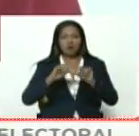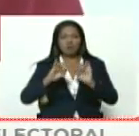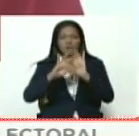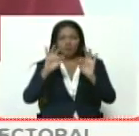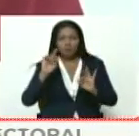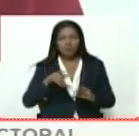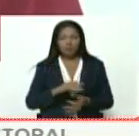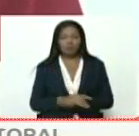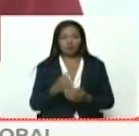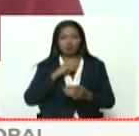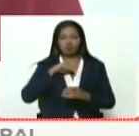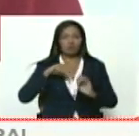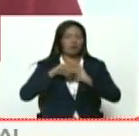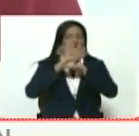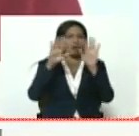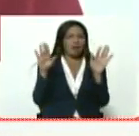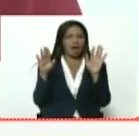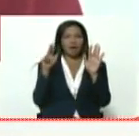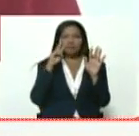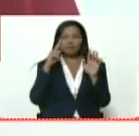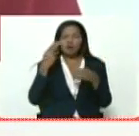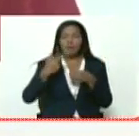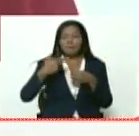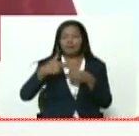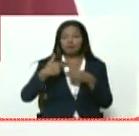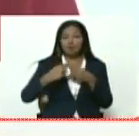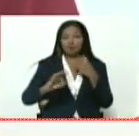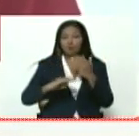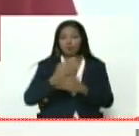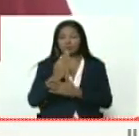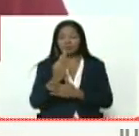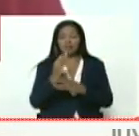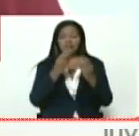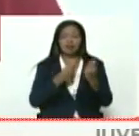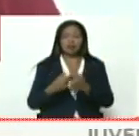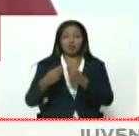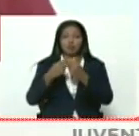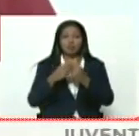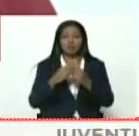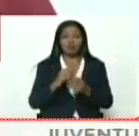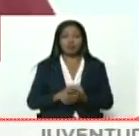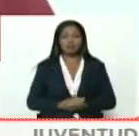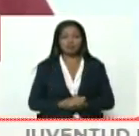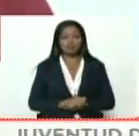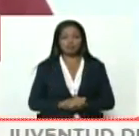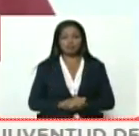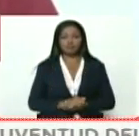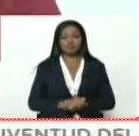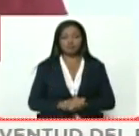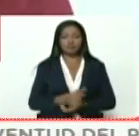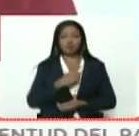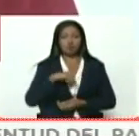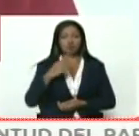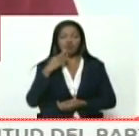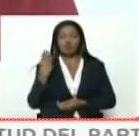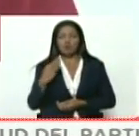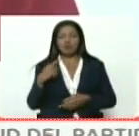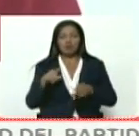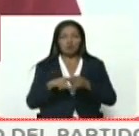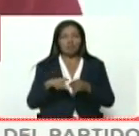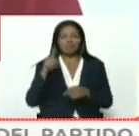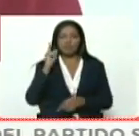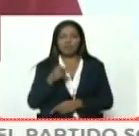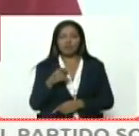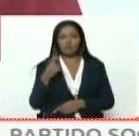Estamos claros que el petróleo va a seguir siendo un eje fundamental en la economía, un motor fundamental. Pero como jóvenes, nosotros debemos